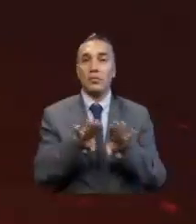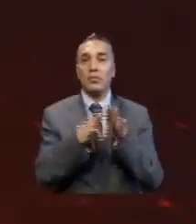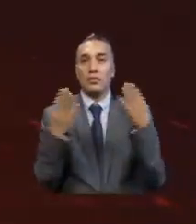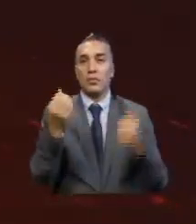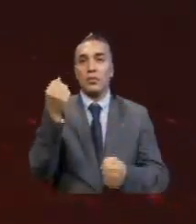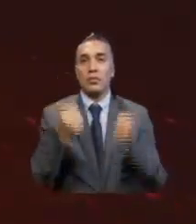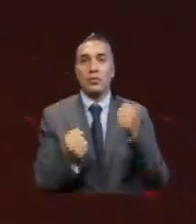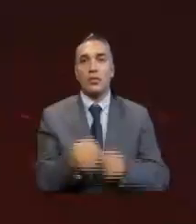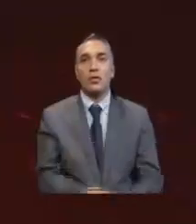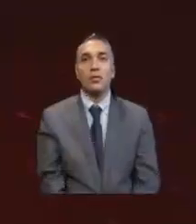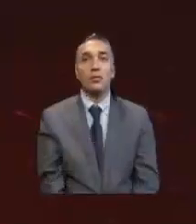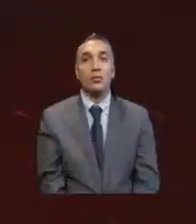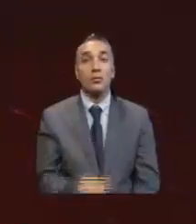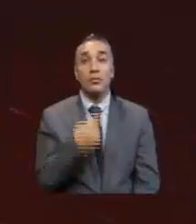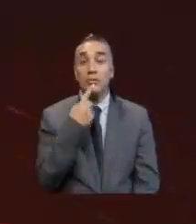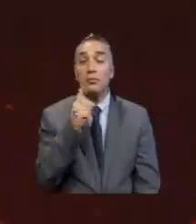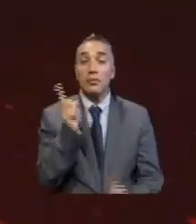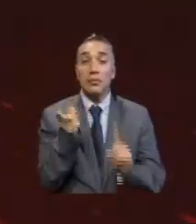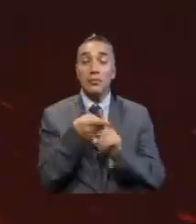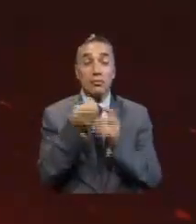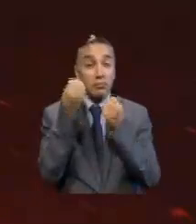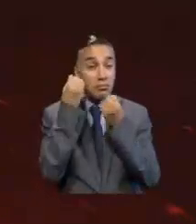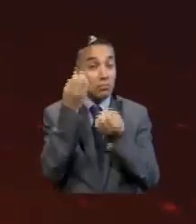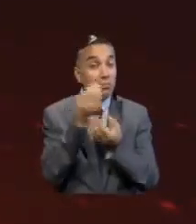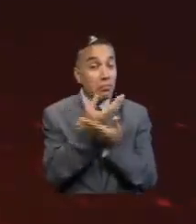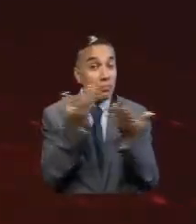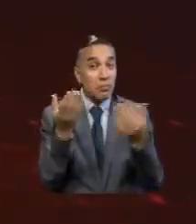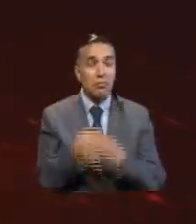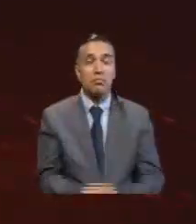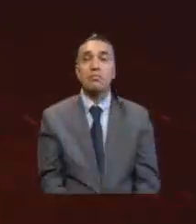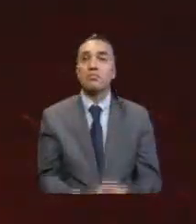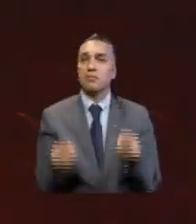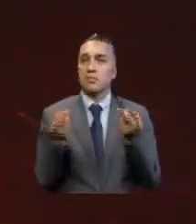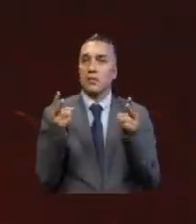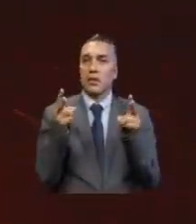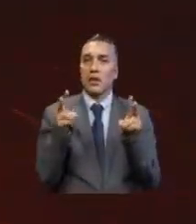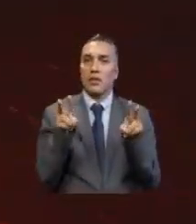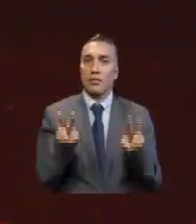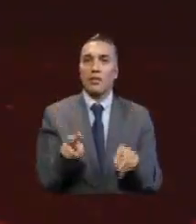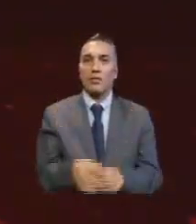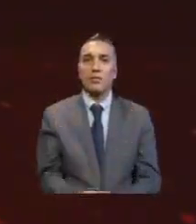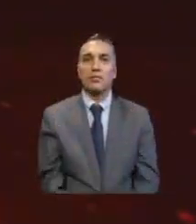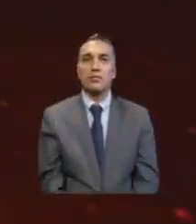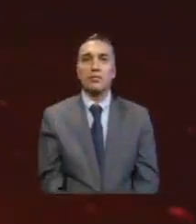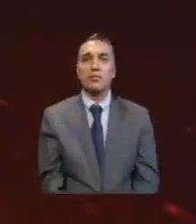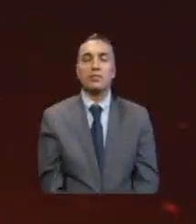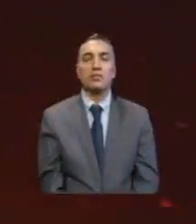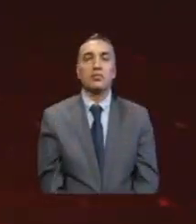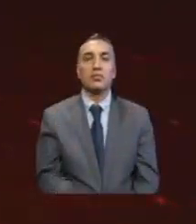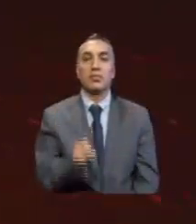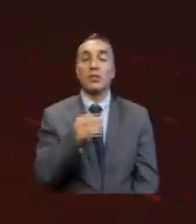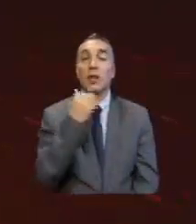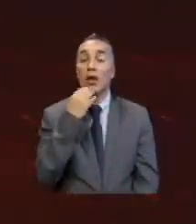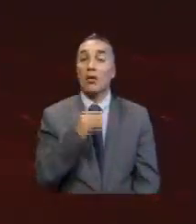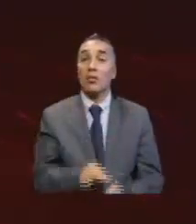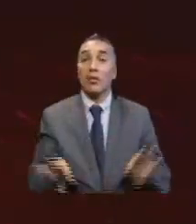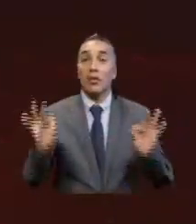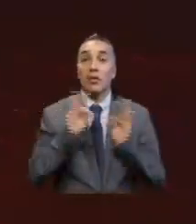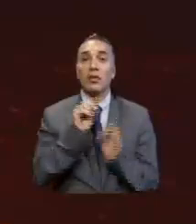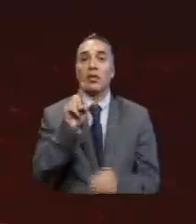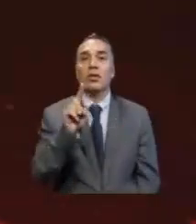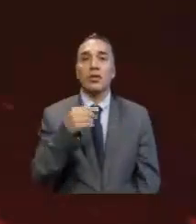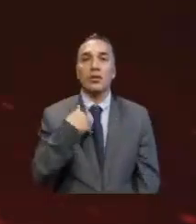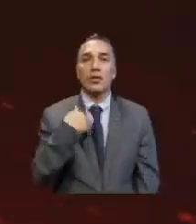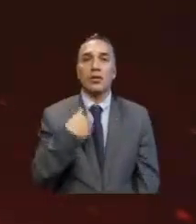abrir un vehículo según los primeros detalles. Y también, un dato interesante es que habría tenido